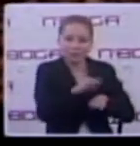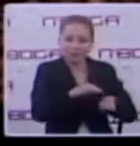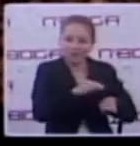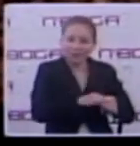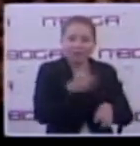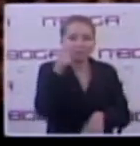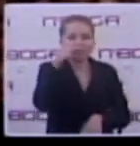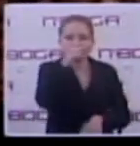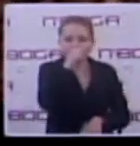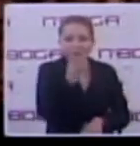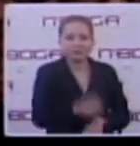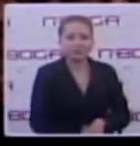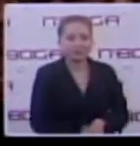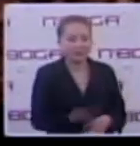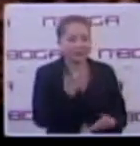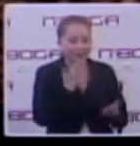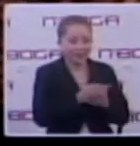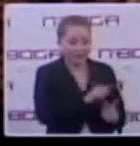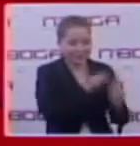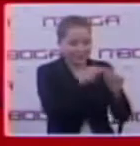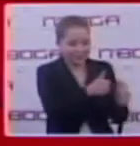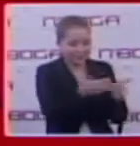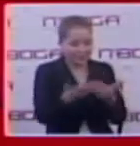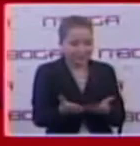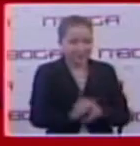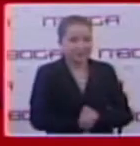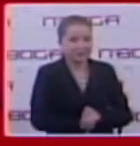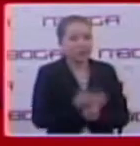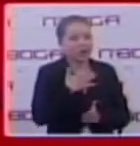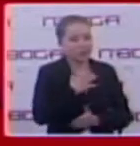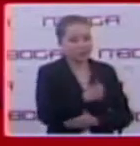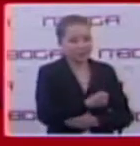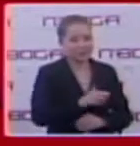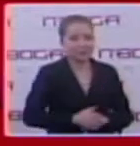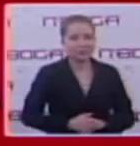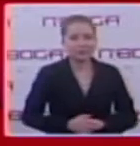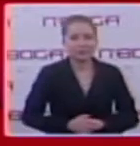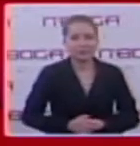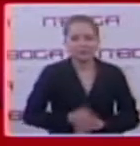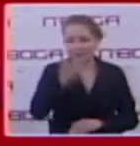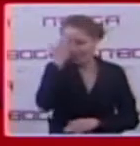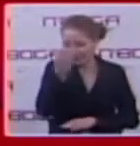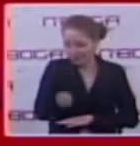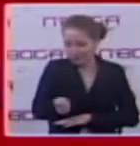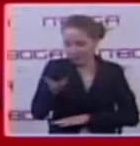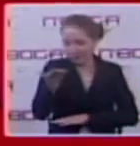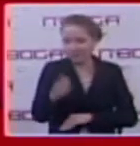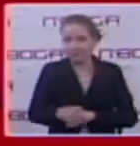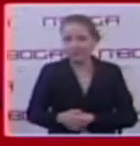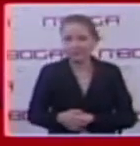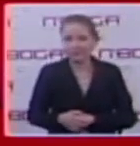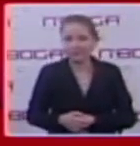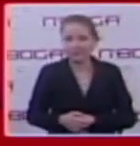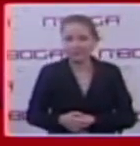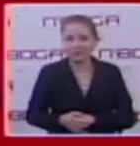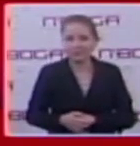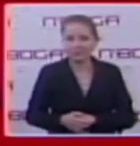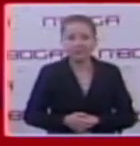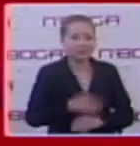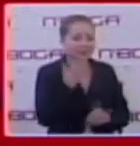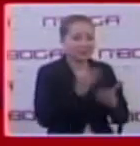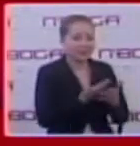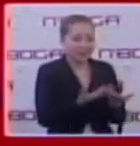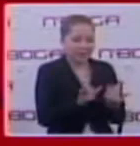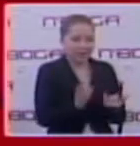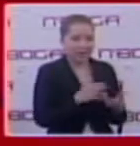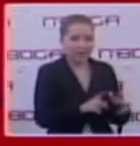darle la bienvenida a En Boga. Gracias por aceptar esta invitación, Jaime. ¿Cómo está? Hola, María Antonieta. Buenos días. Gracias. Gracias desde ya